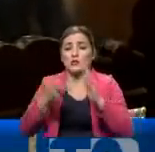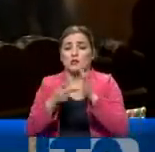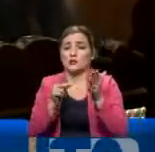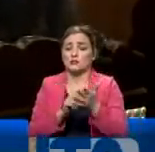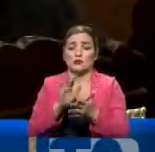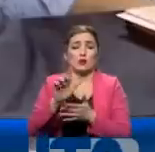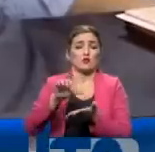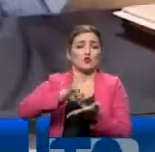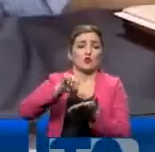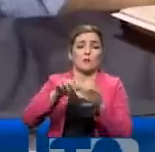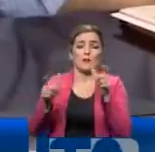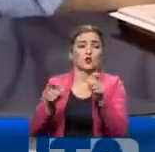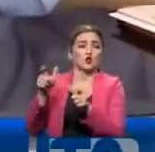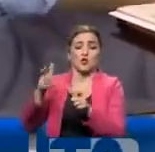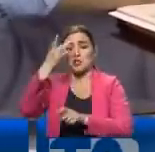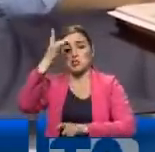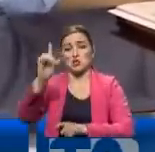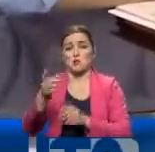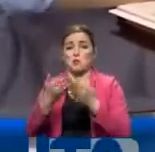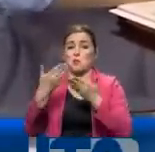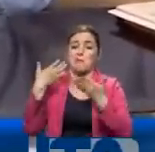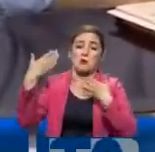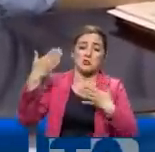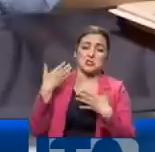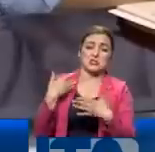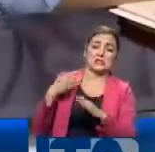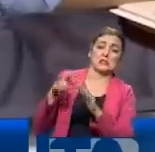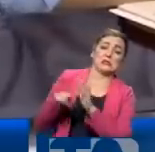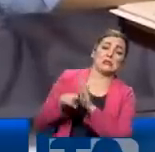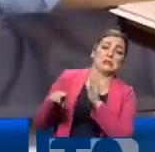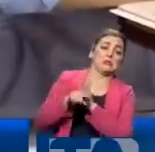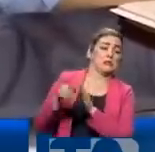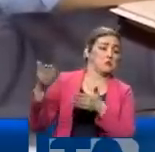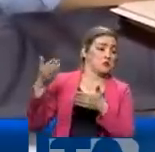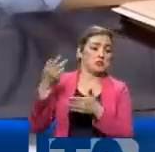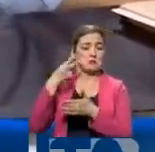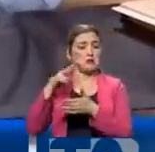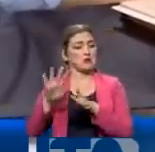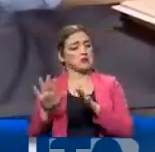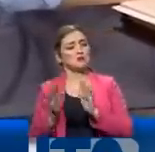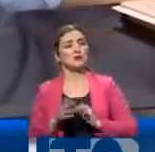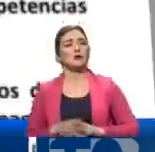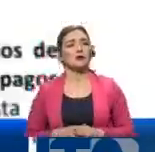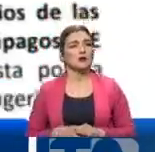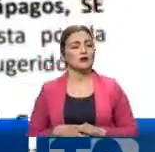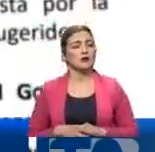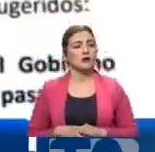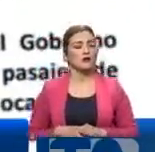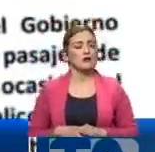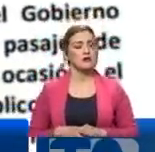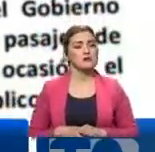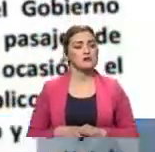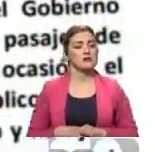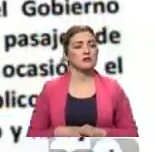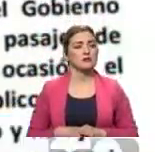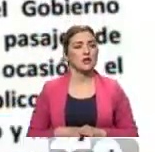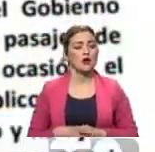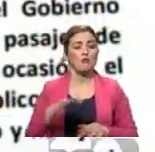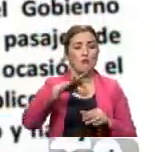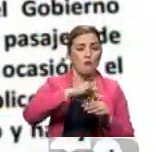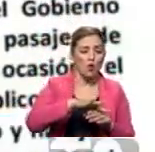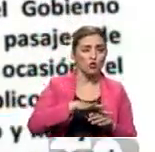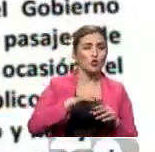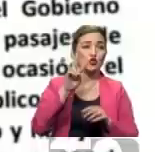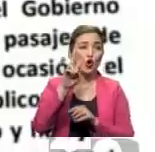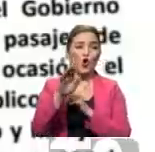esto a la ciudadanía. Pero la resolución fue ratificada finalmente con 12 votos a favor y 2 en contra. A esta postura se sumaron también